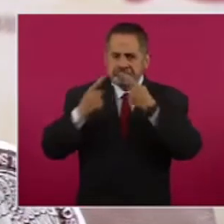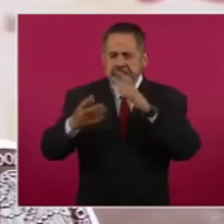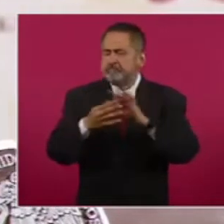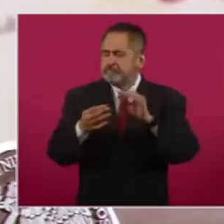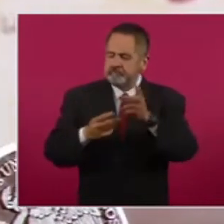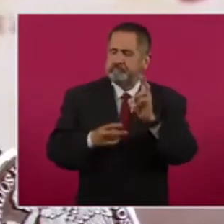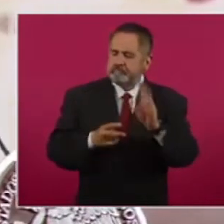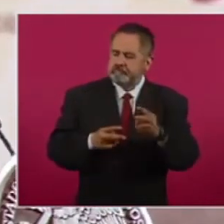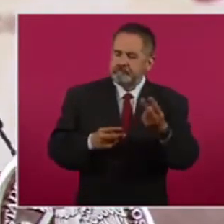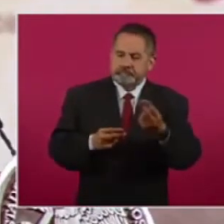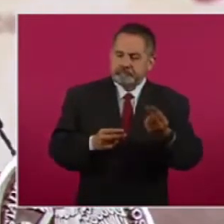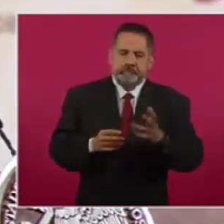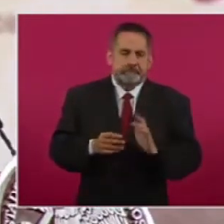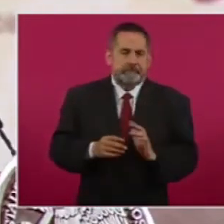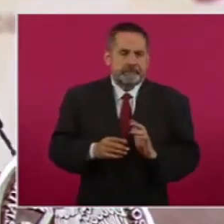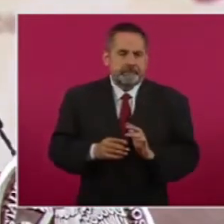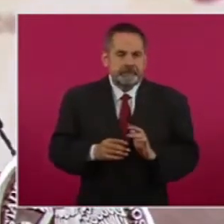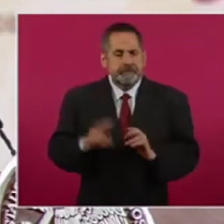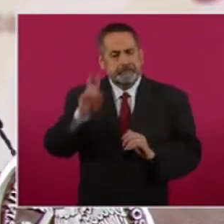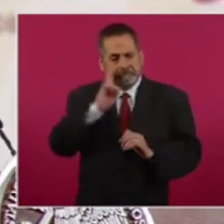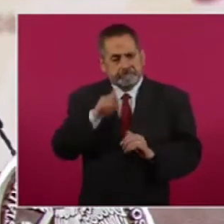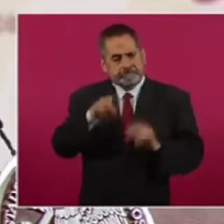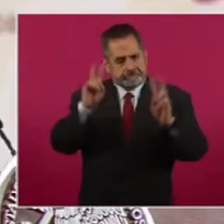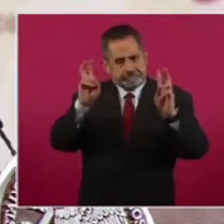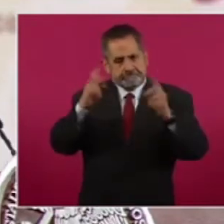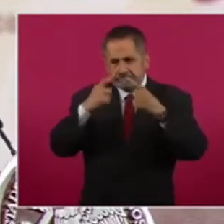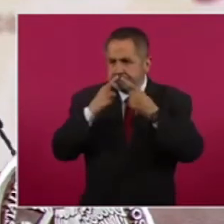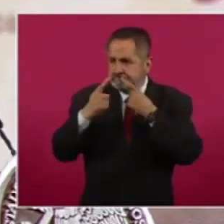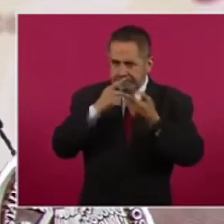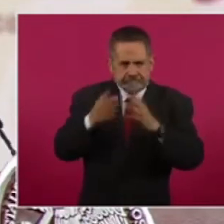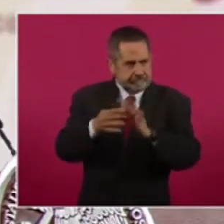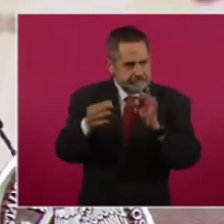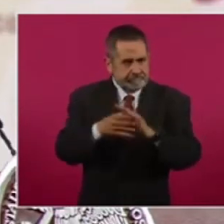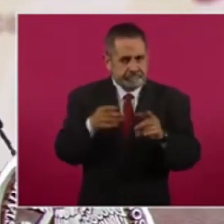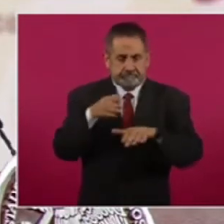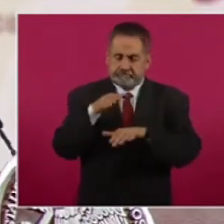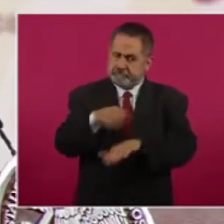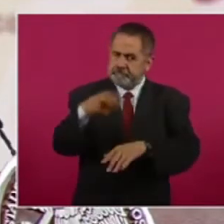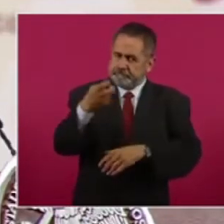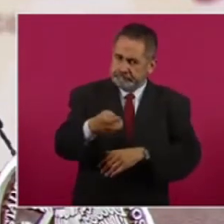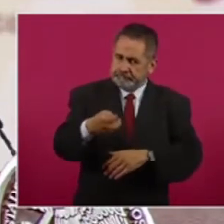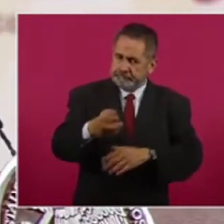que se trate el asunto.